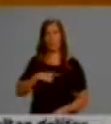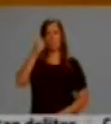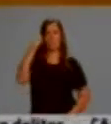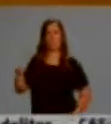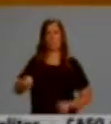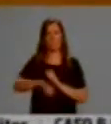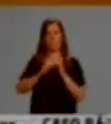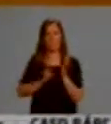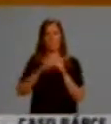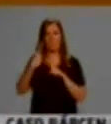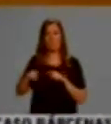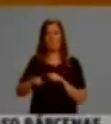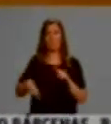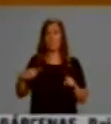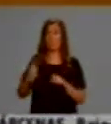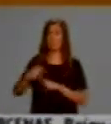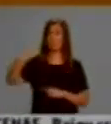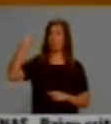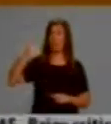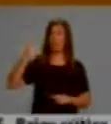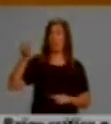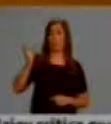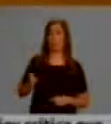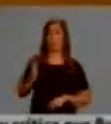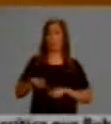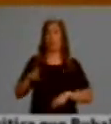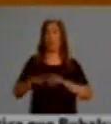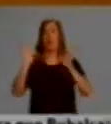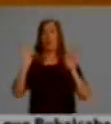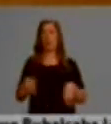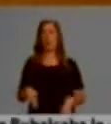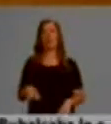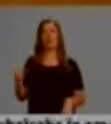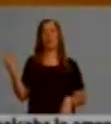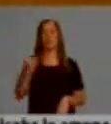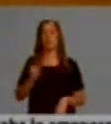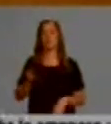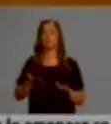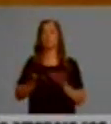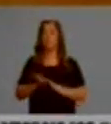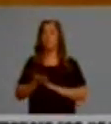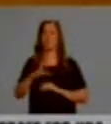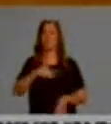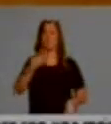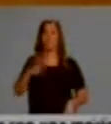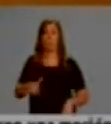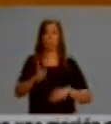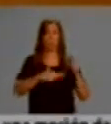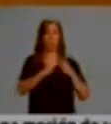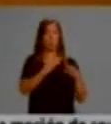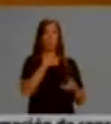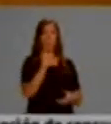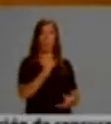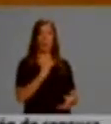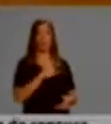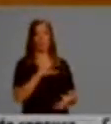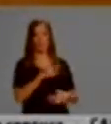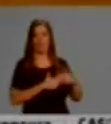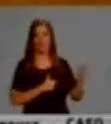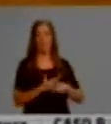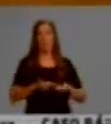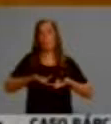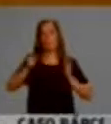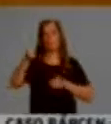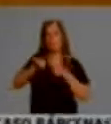ley, sino porque esas entregas han tenido como consecuencia sus correspondientes mordidas, concesiones urbanísticas,